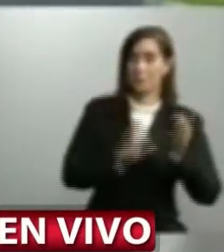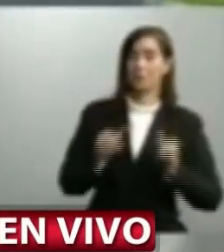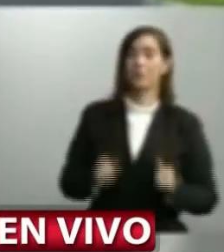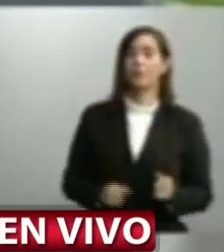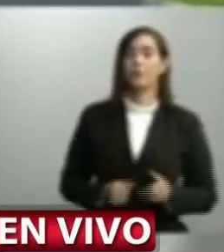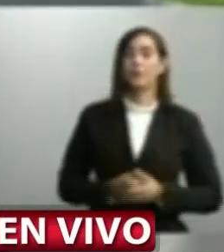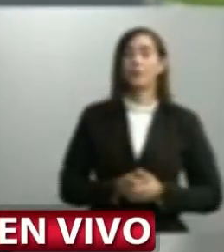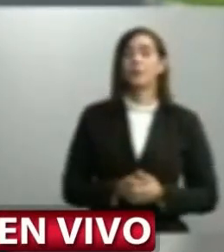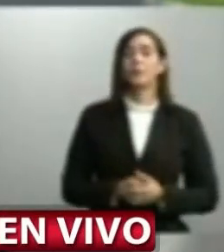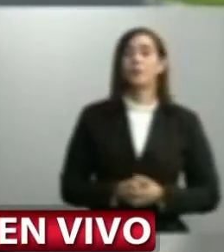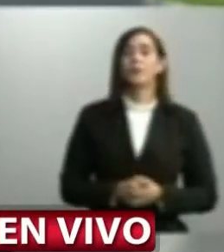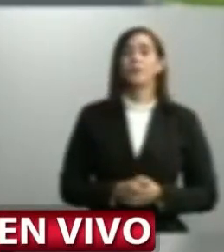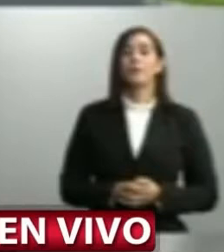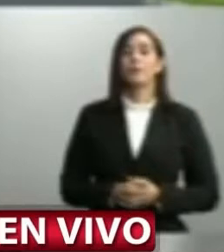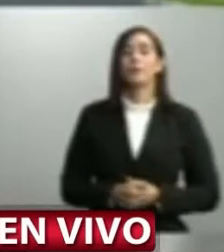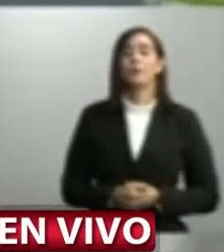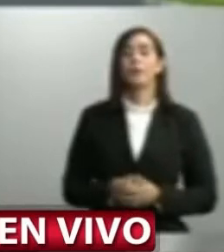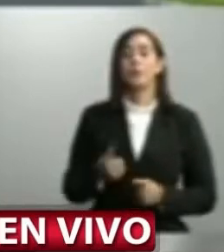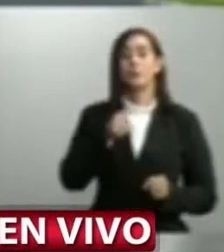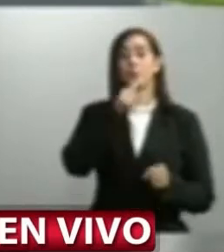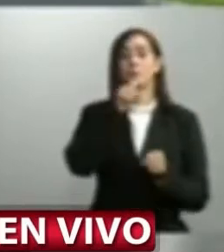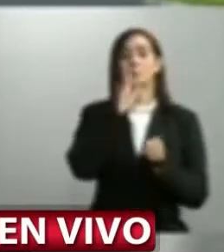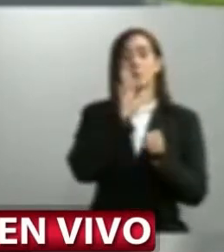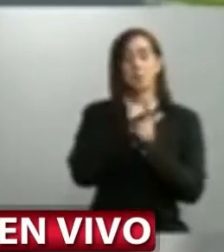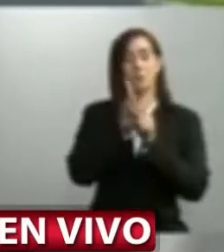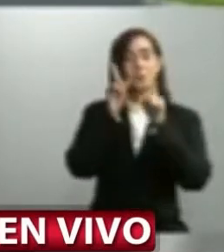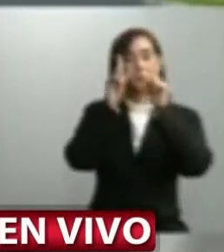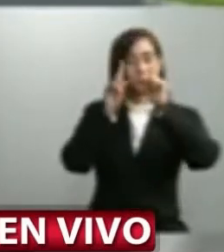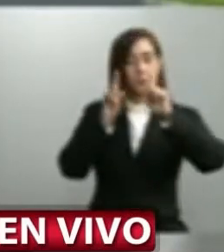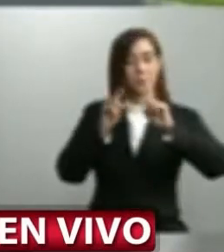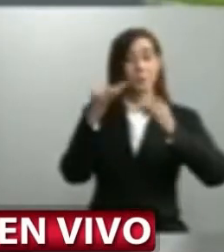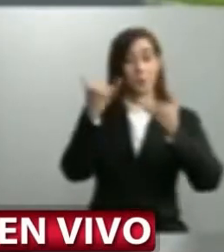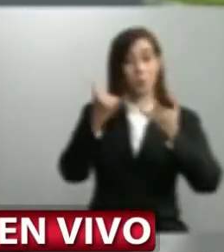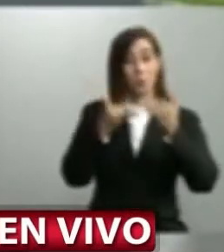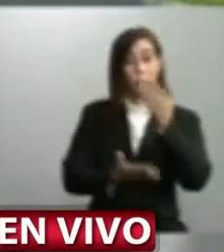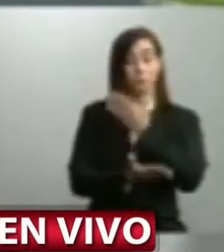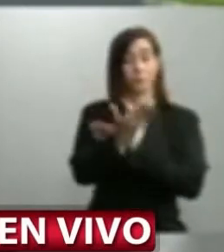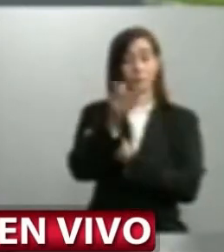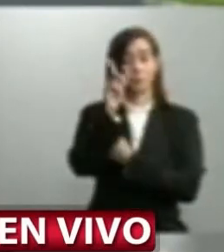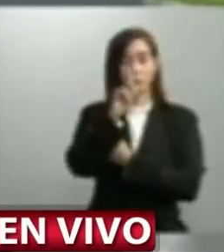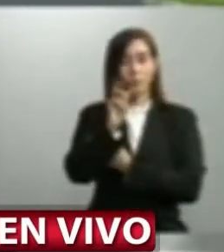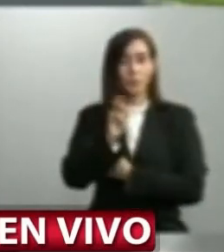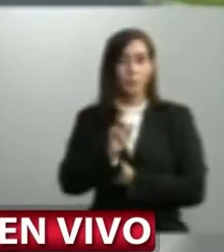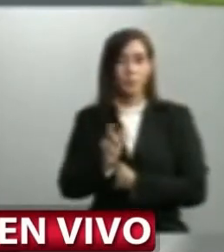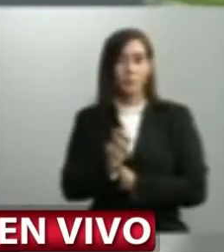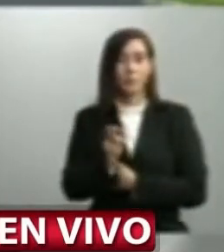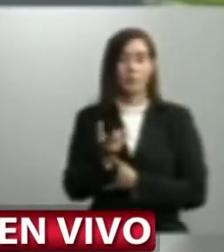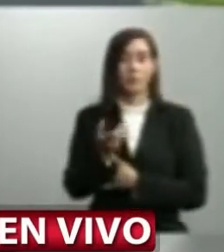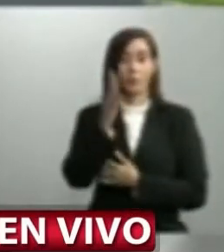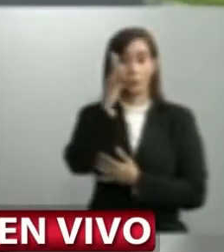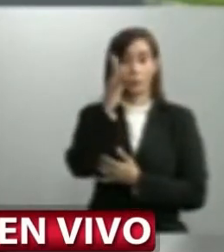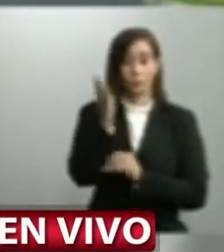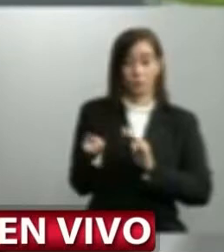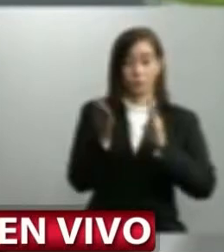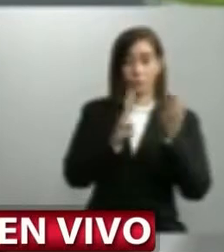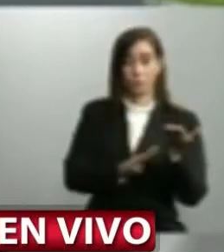bien, muy bien. Bueno, yo le prometo investigar hoy mismo en la mañana de los 4 fallecimientos a que usted hace